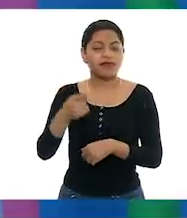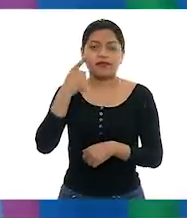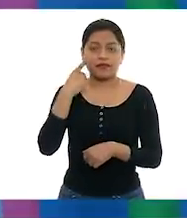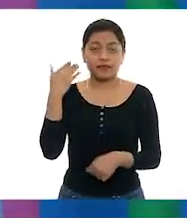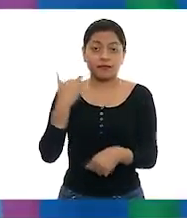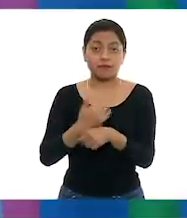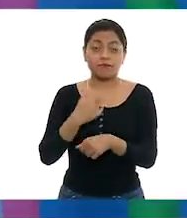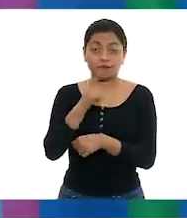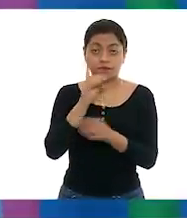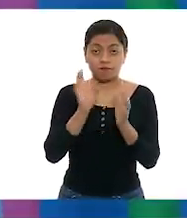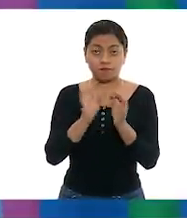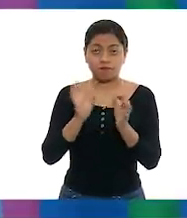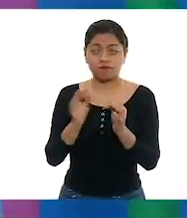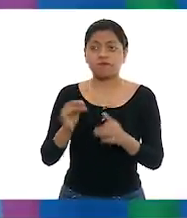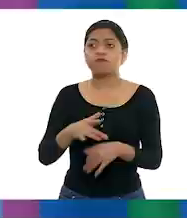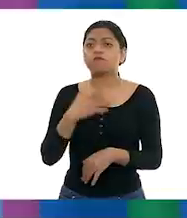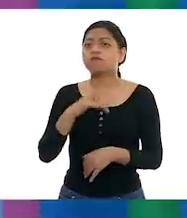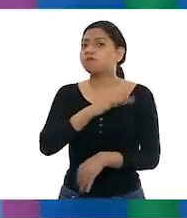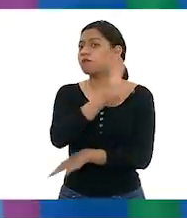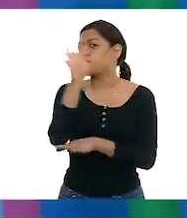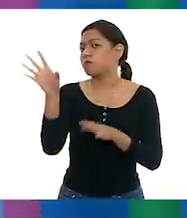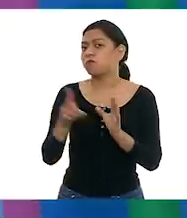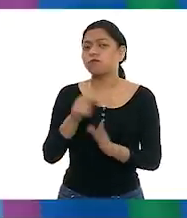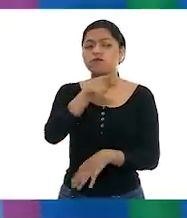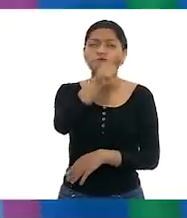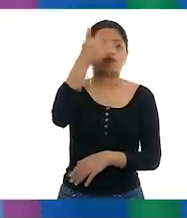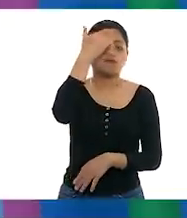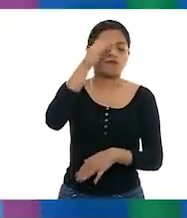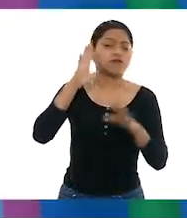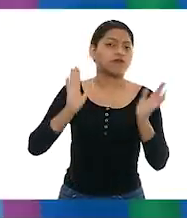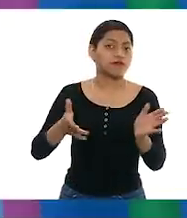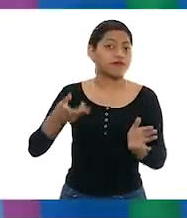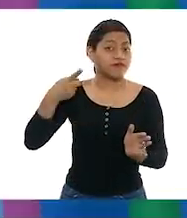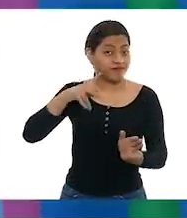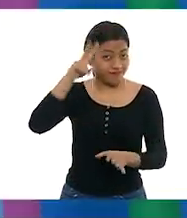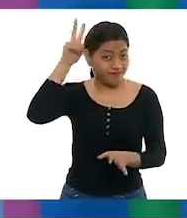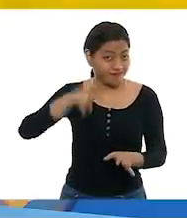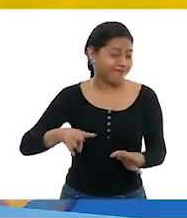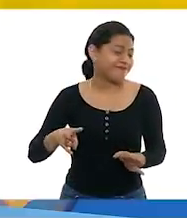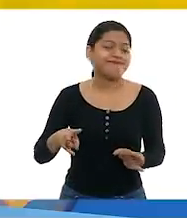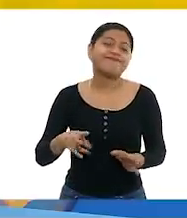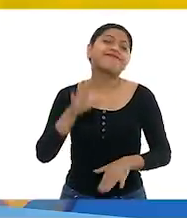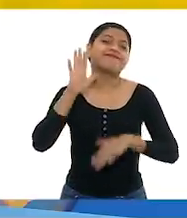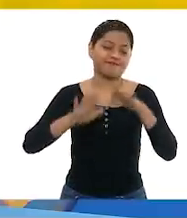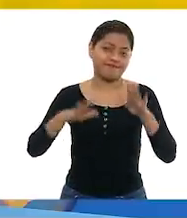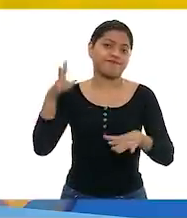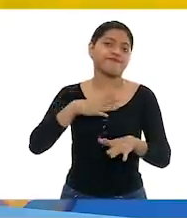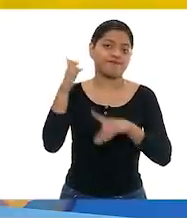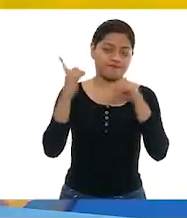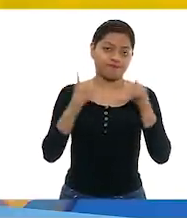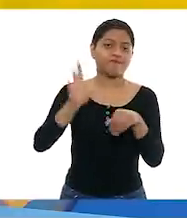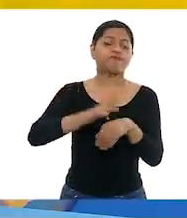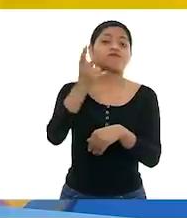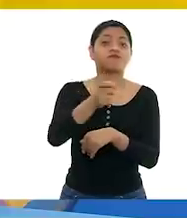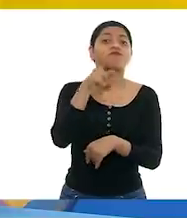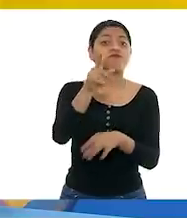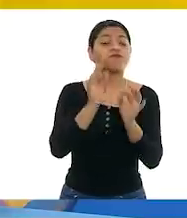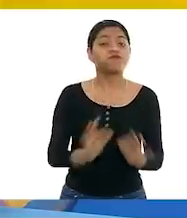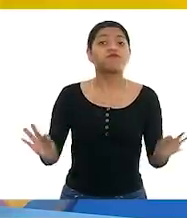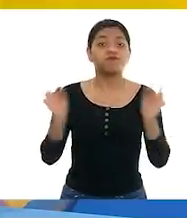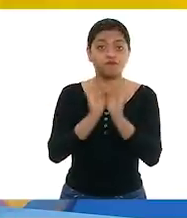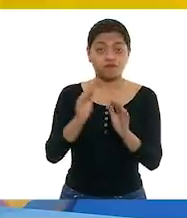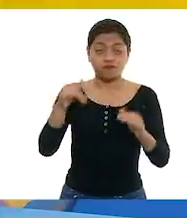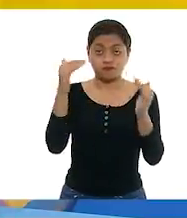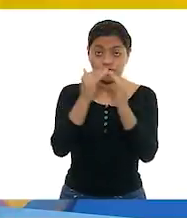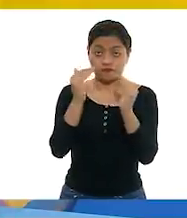explicamos algo pensamos que ya todos conocen el significado de algunos términos, pero no siempre es así. Exactamente, por eso es importante que allá en